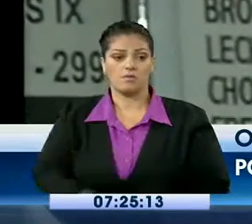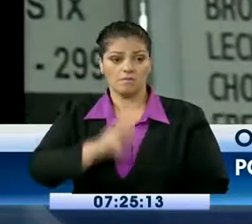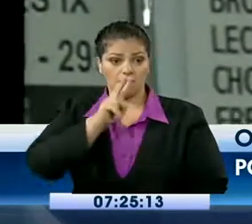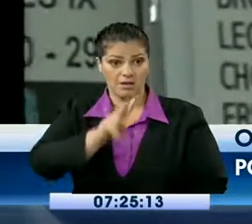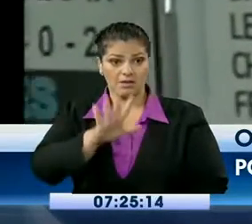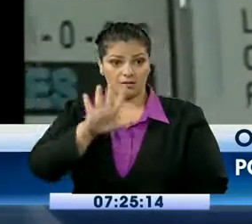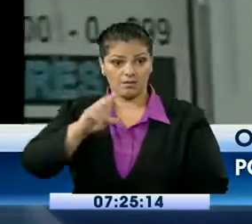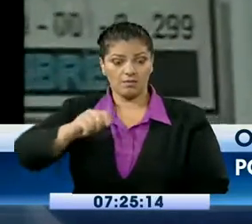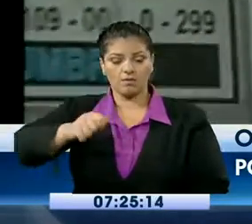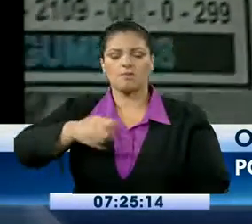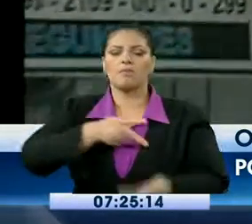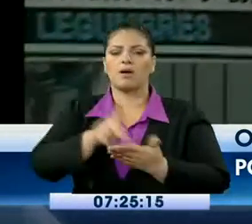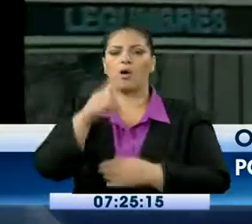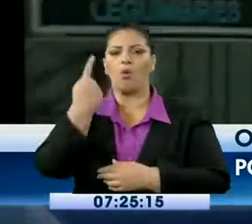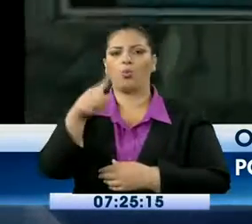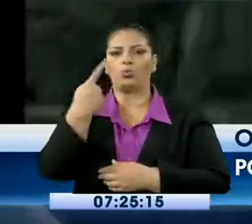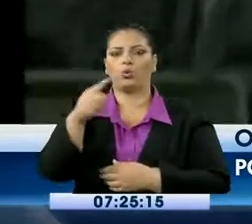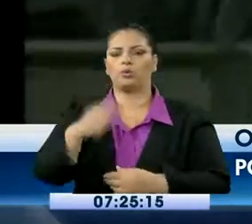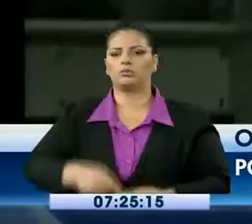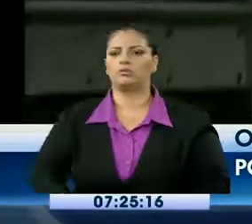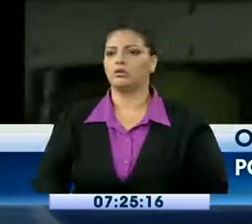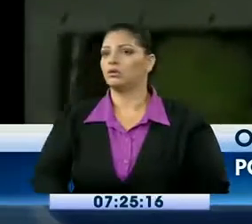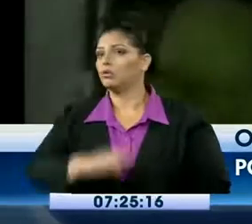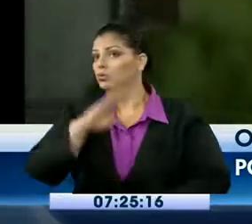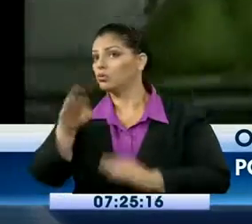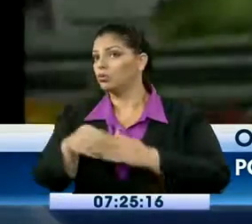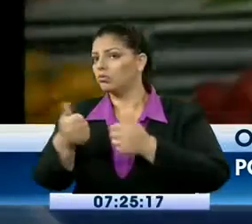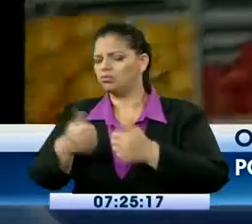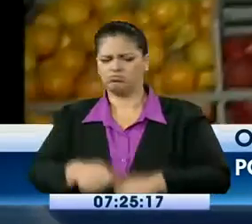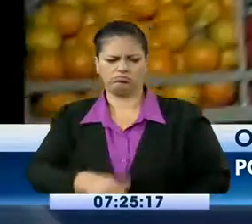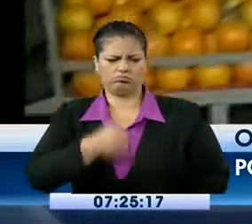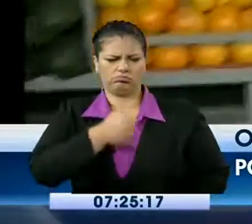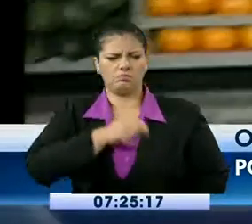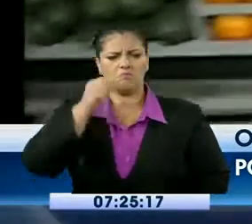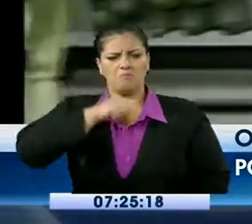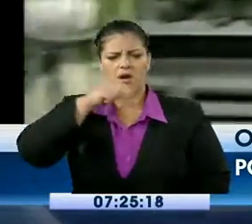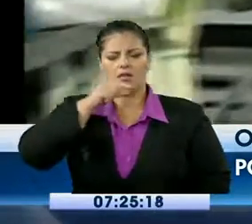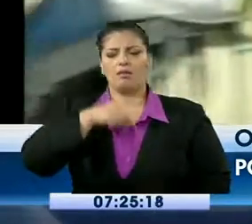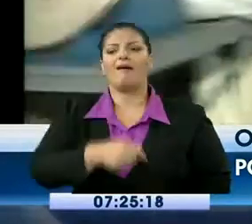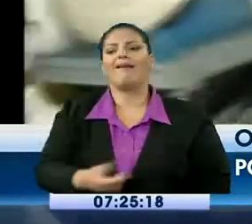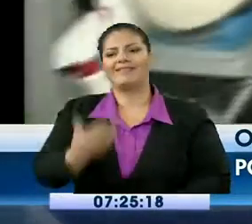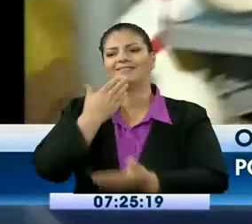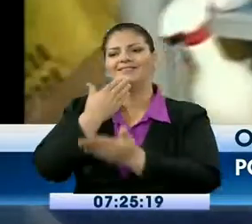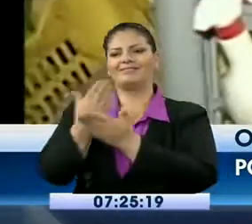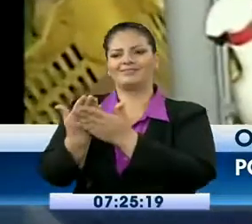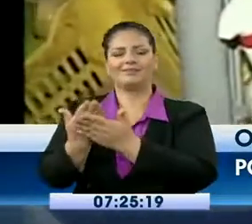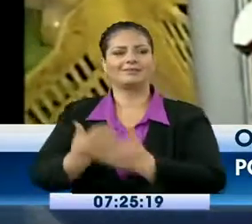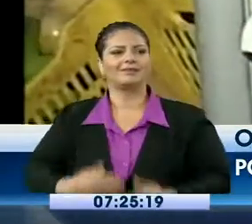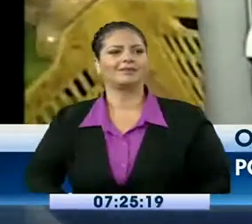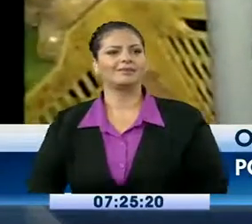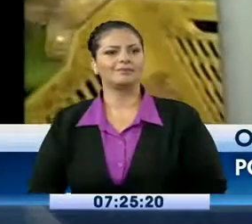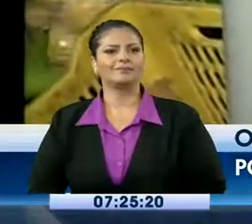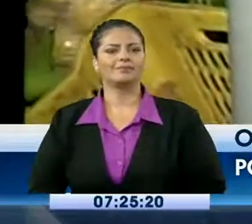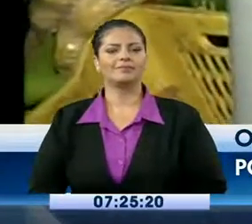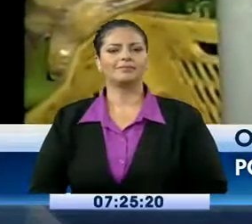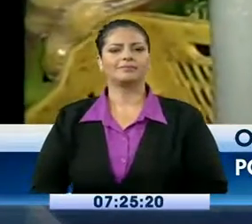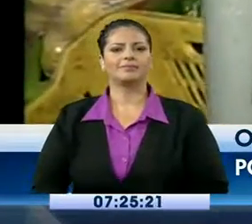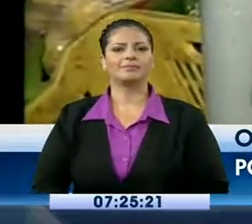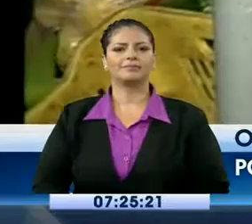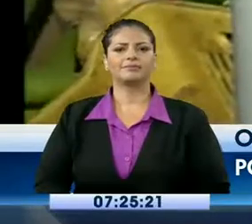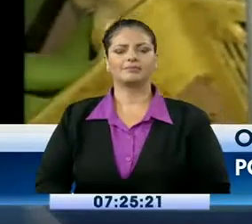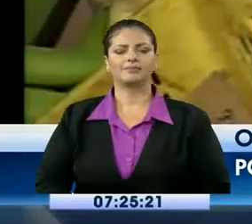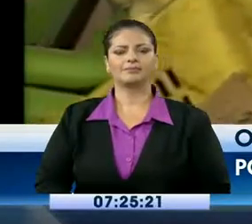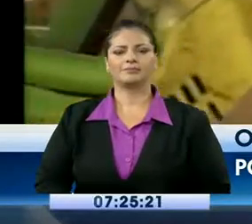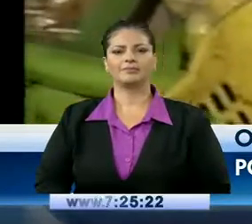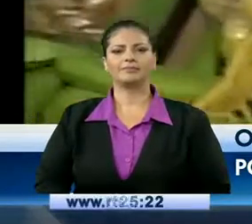bien. ¿La lista de los precios? Todo bien, está barato. Listo, muchas gracias. Y justamente, quien se encuentra